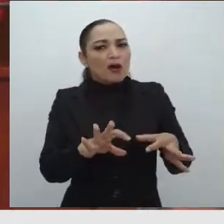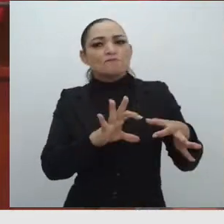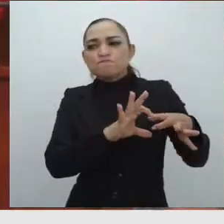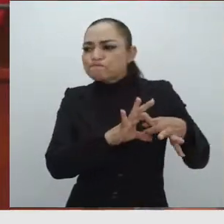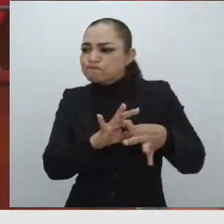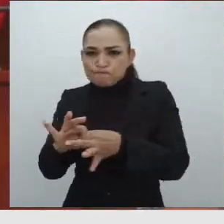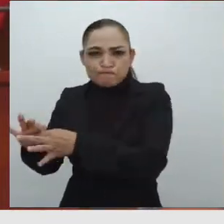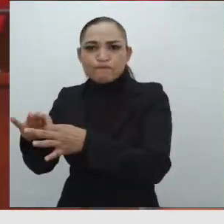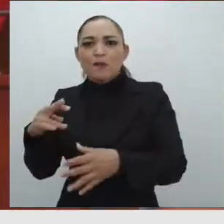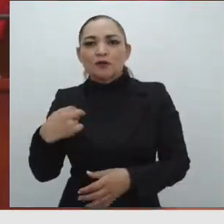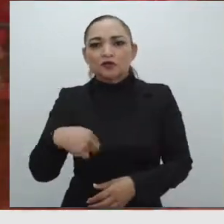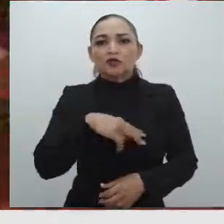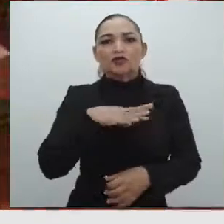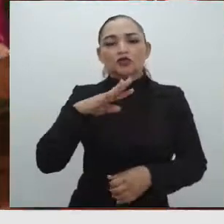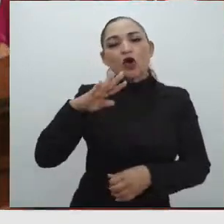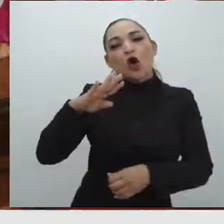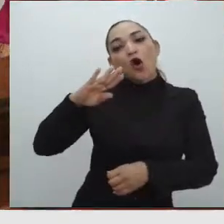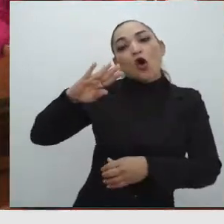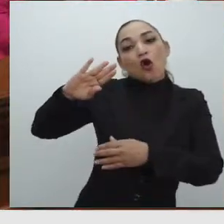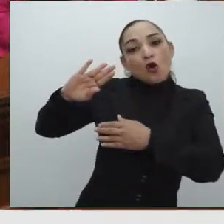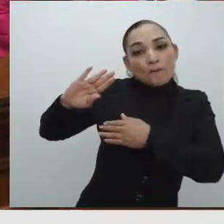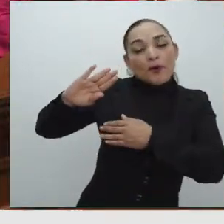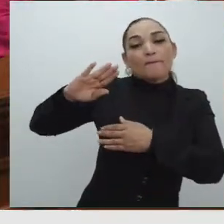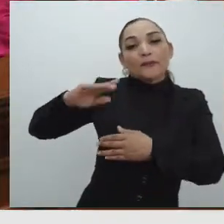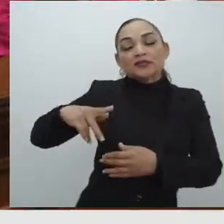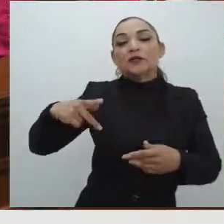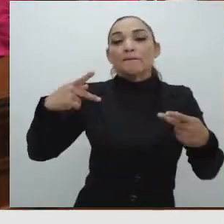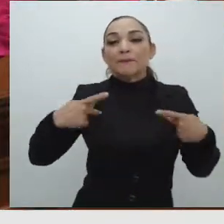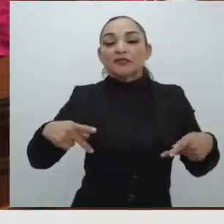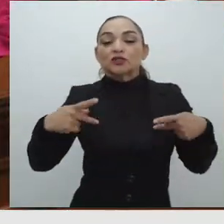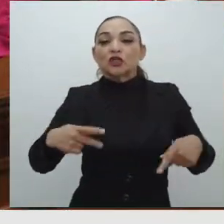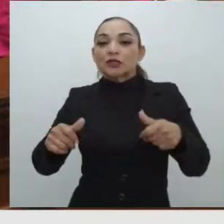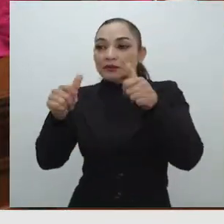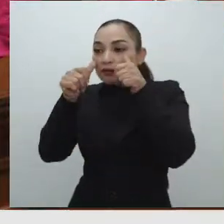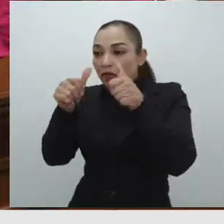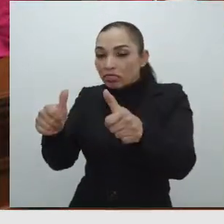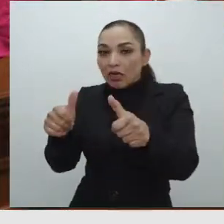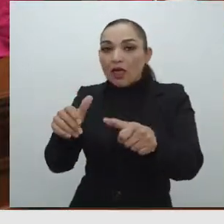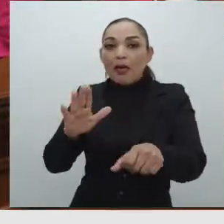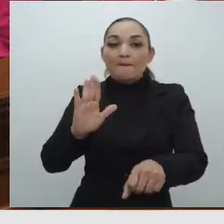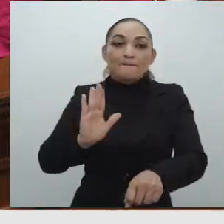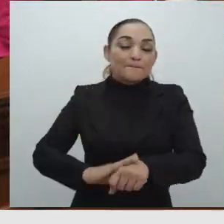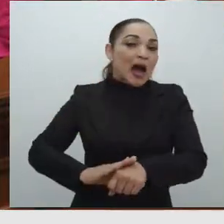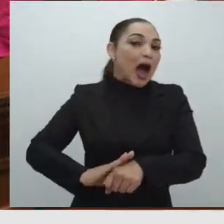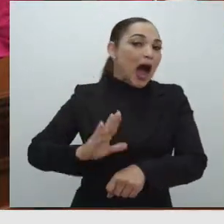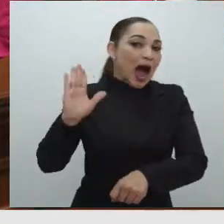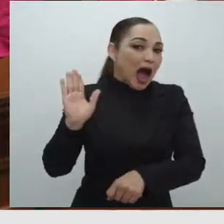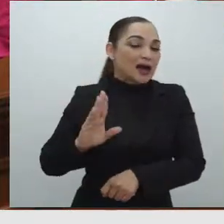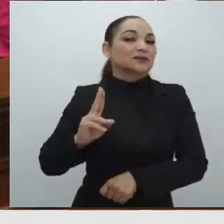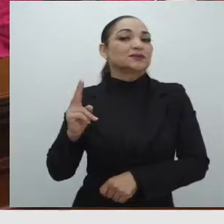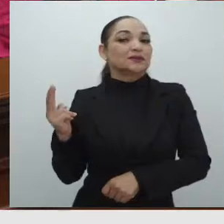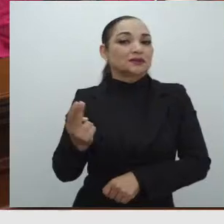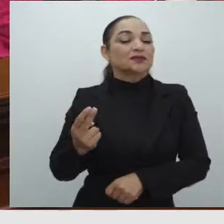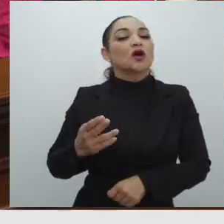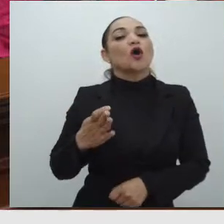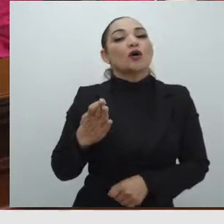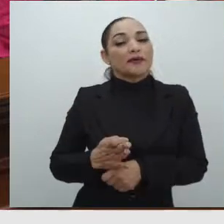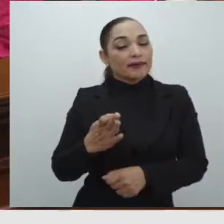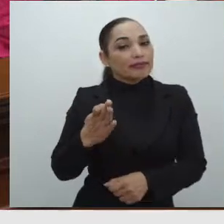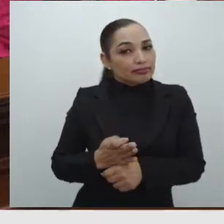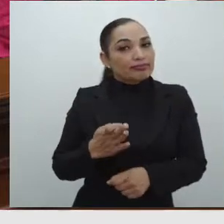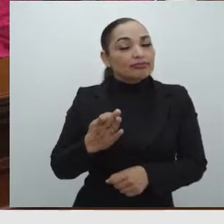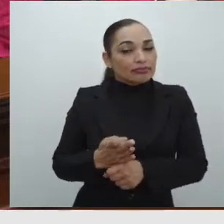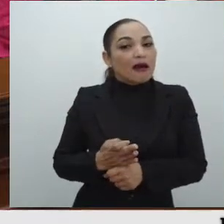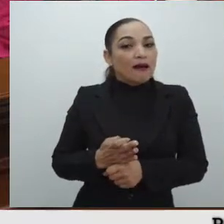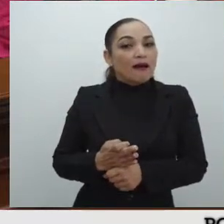más necesitados y la pandemia ha venido a golpear a todos los jóvenes sinaloenses que en este momento necesitan más de nosotros.